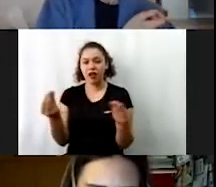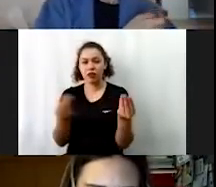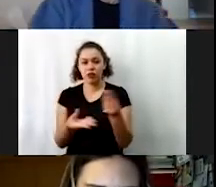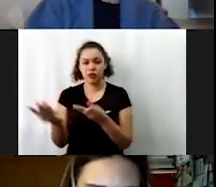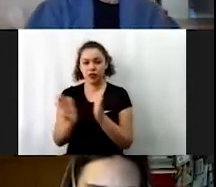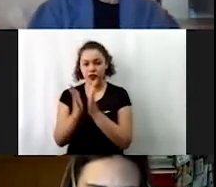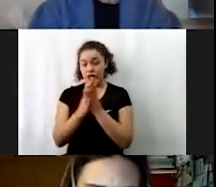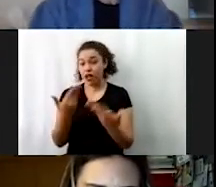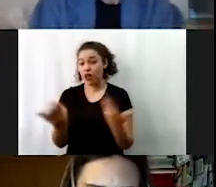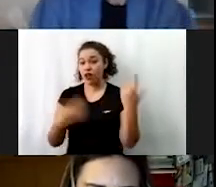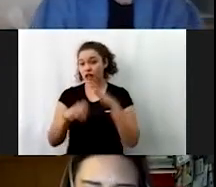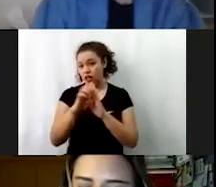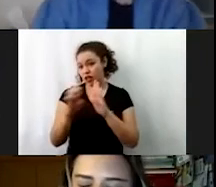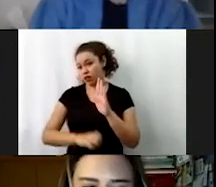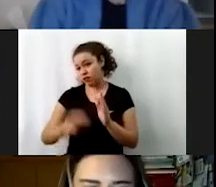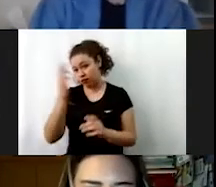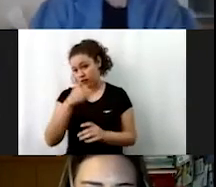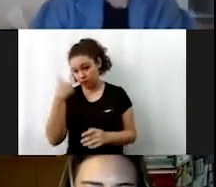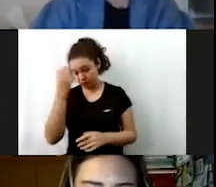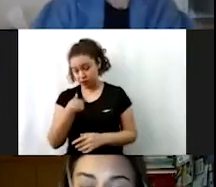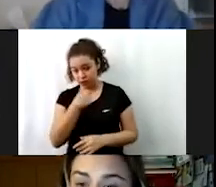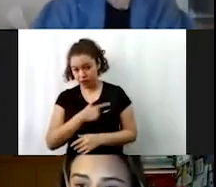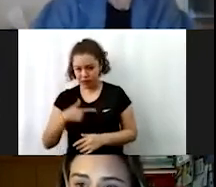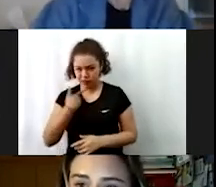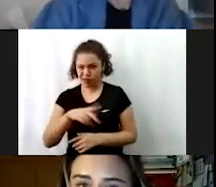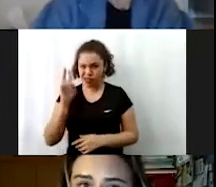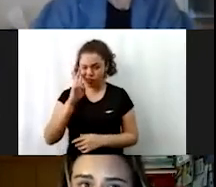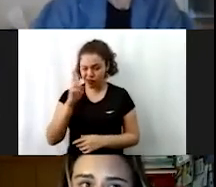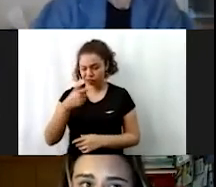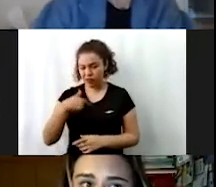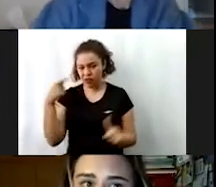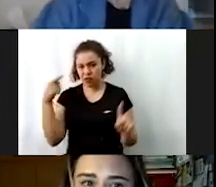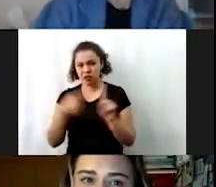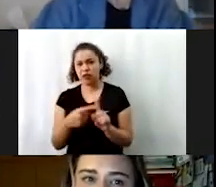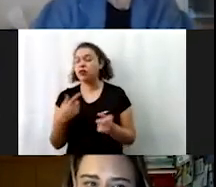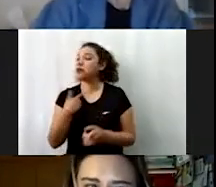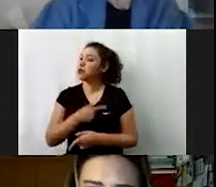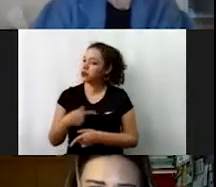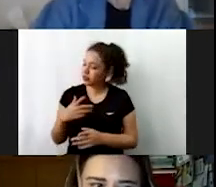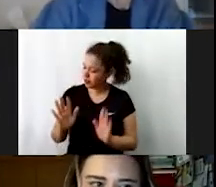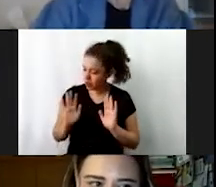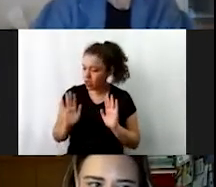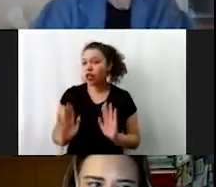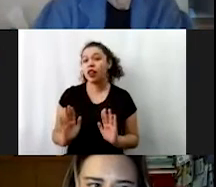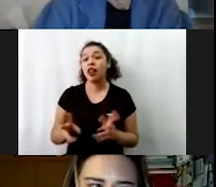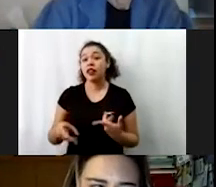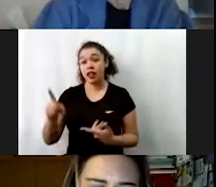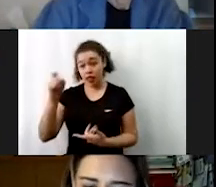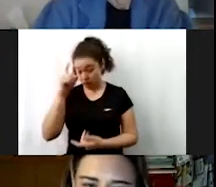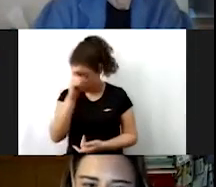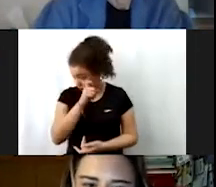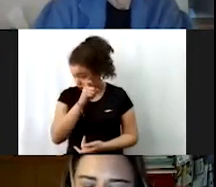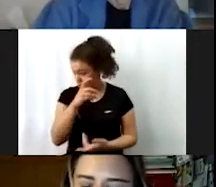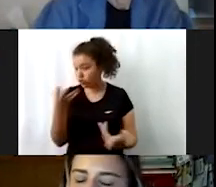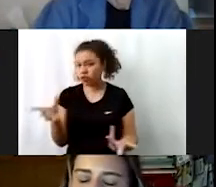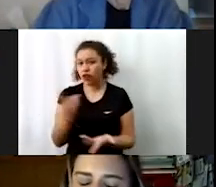ejemplos. Sí me gusta detenerme mucho en este objetivo porque es complejo, no es nada más otra vez